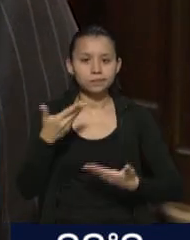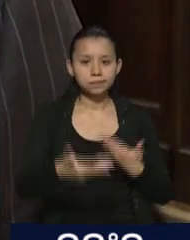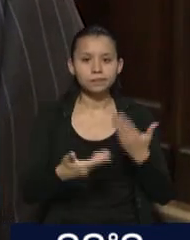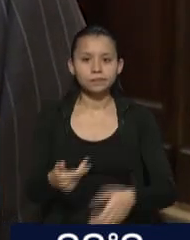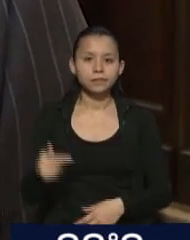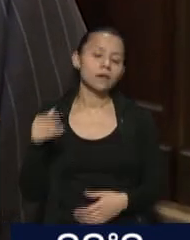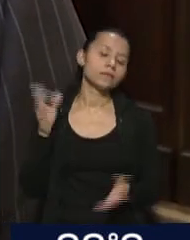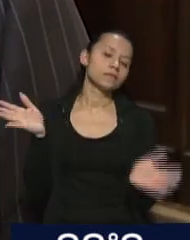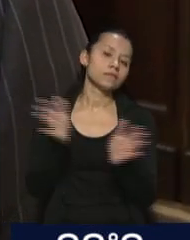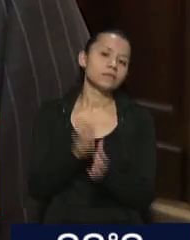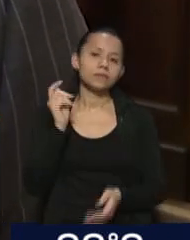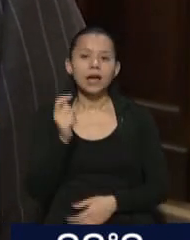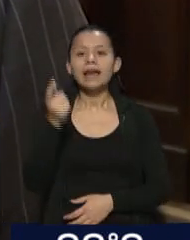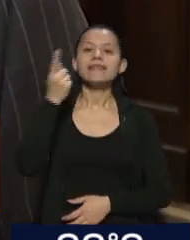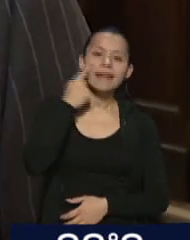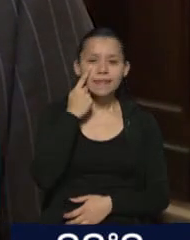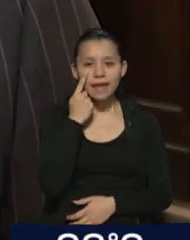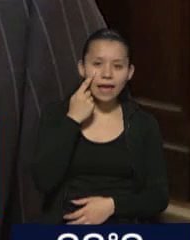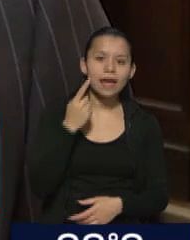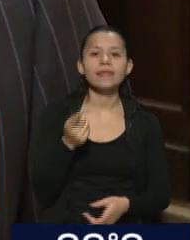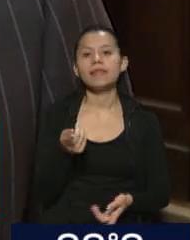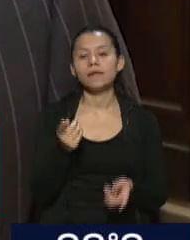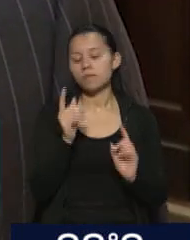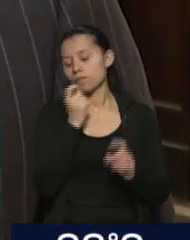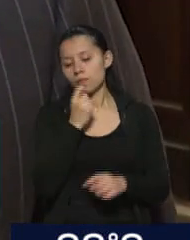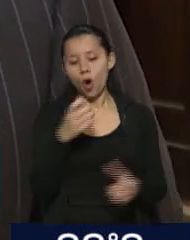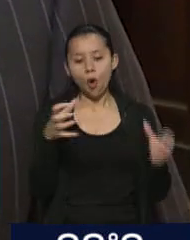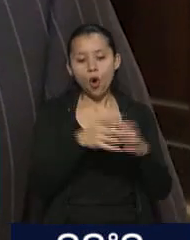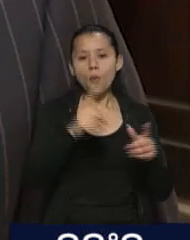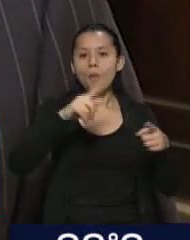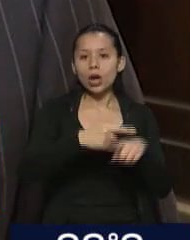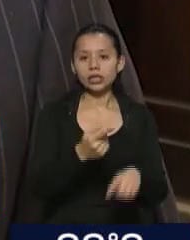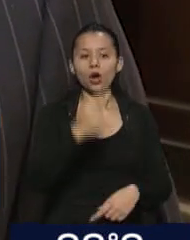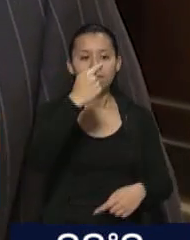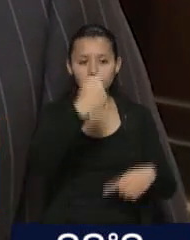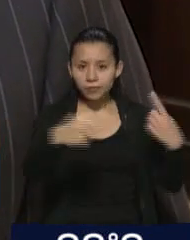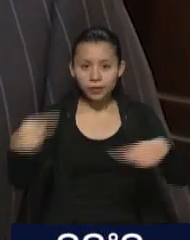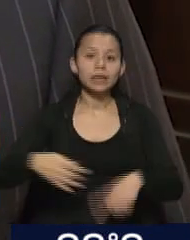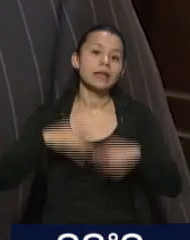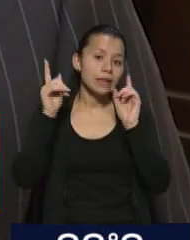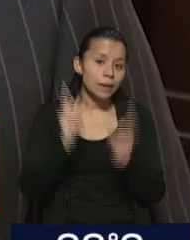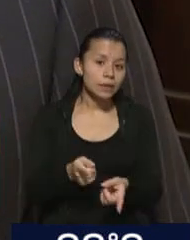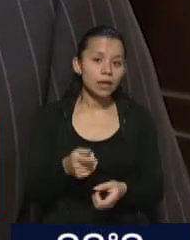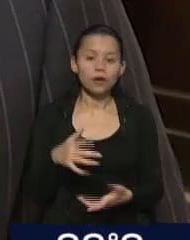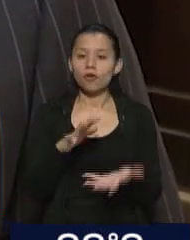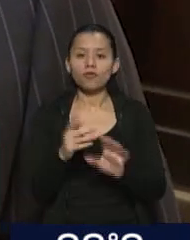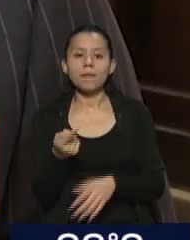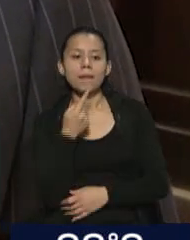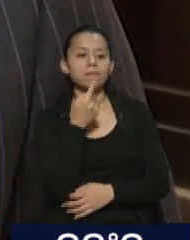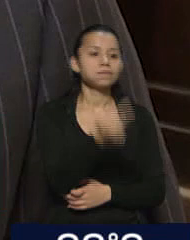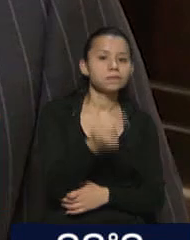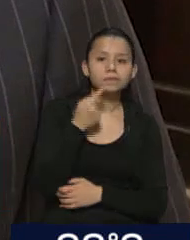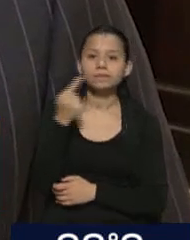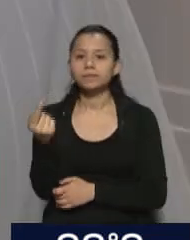nuestros intendentes o con aquellos que tampoco son de nuestro partido y son de una tercera fuerza también, y se consulta, y no